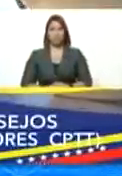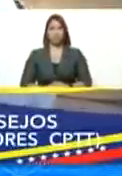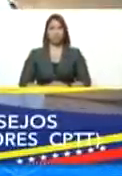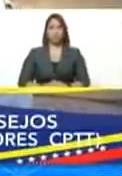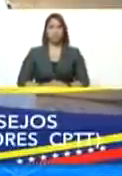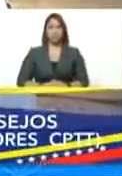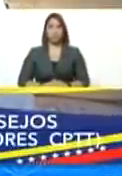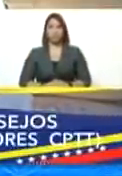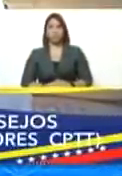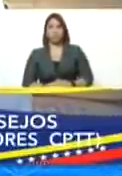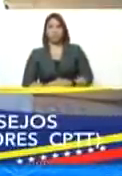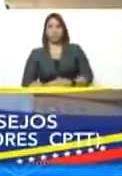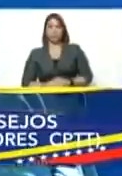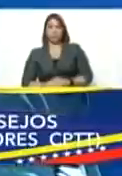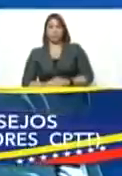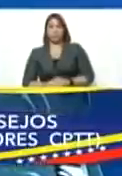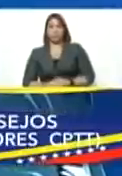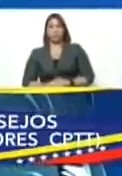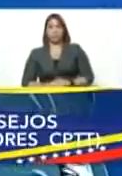el coronel Fama de América,